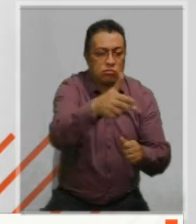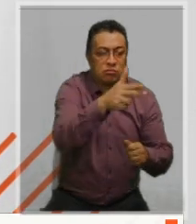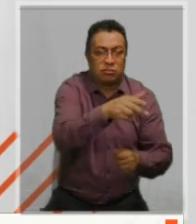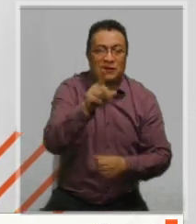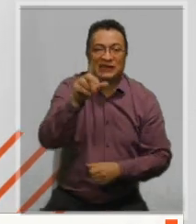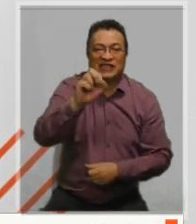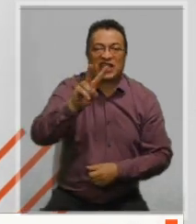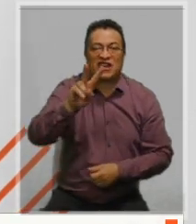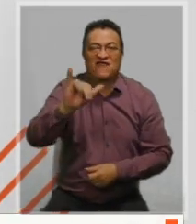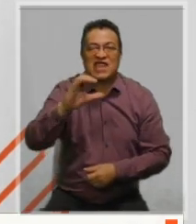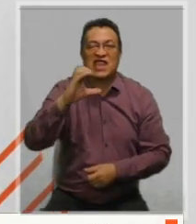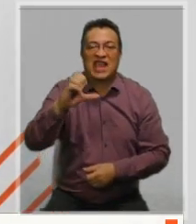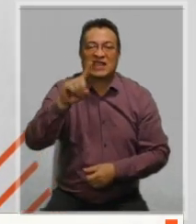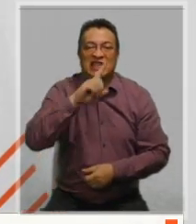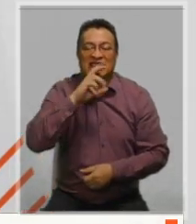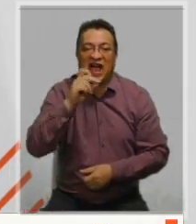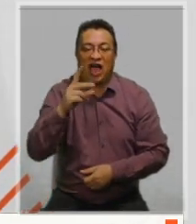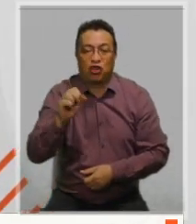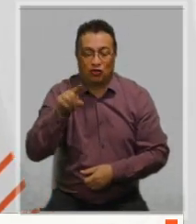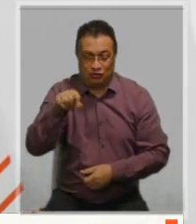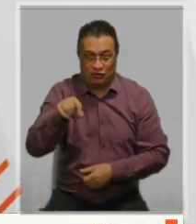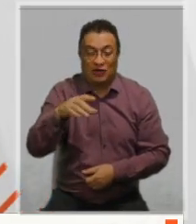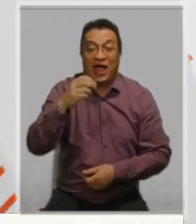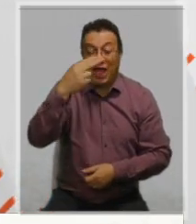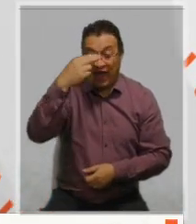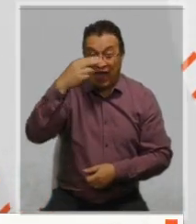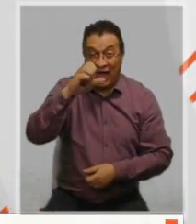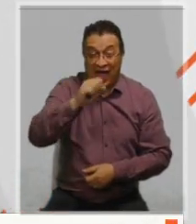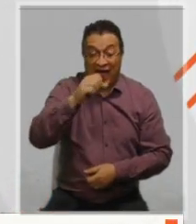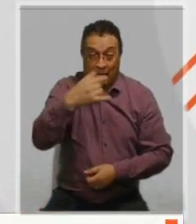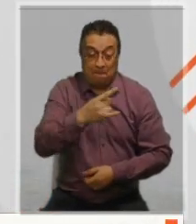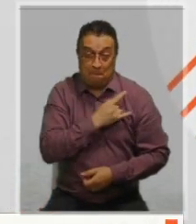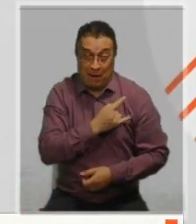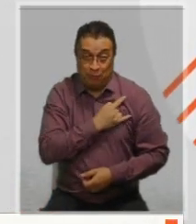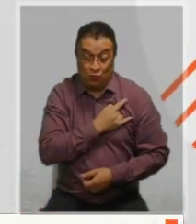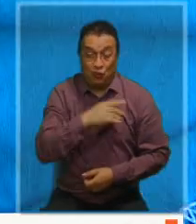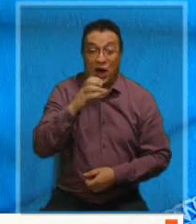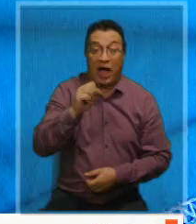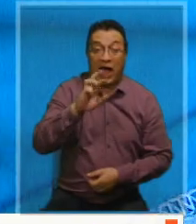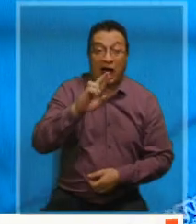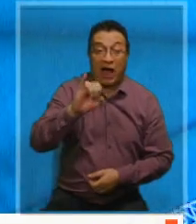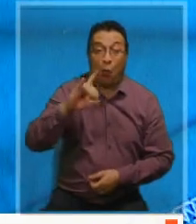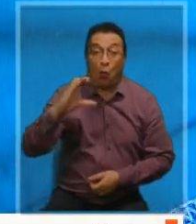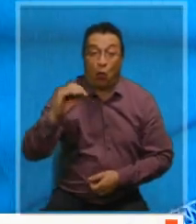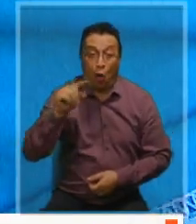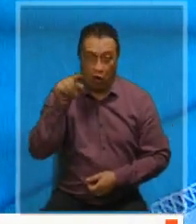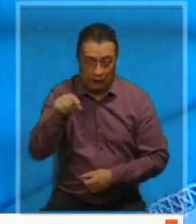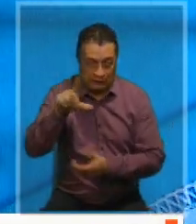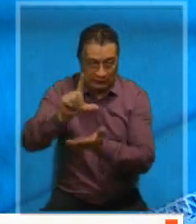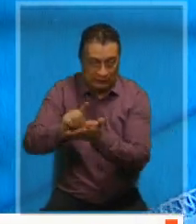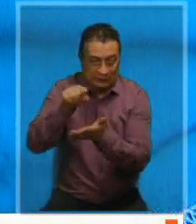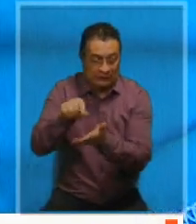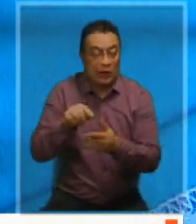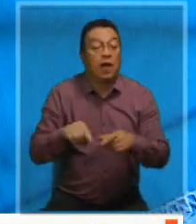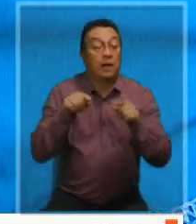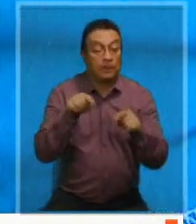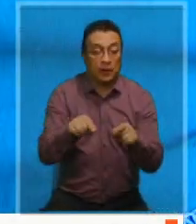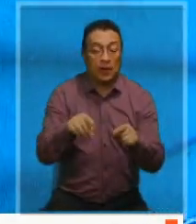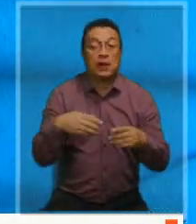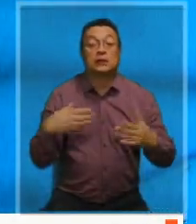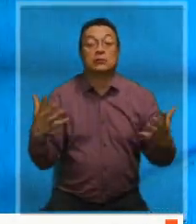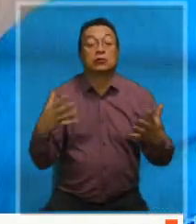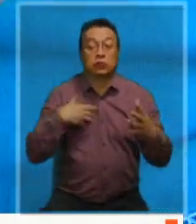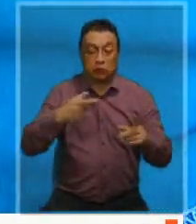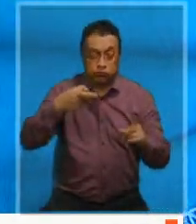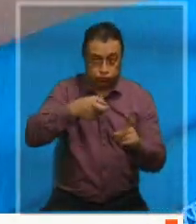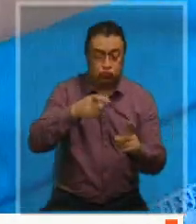del Centro Comercial Arauco Express en Maipú, a pleno mediodía. Impresiona el nivel de violencia, el armamento que utilizaron, porque no